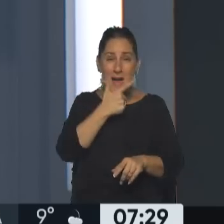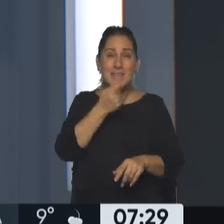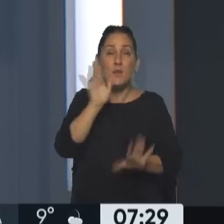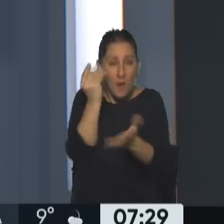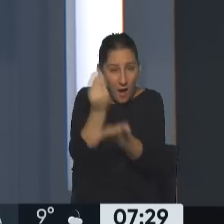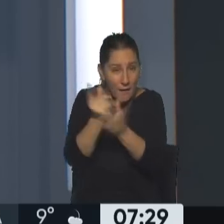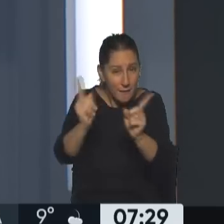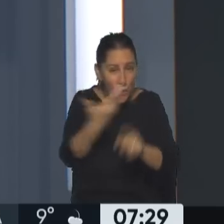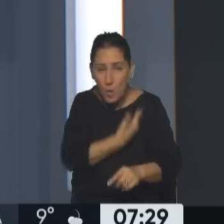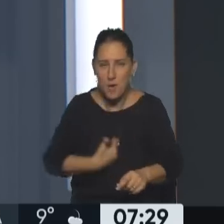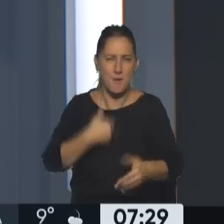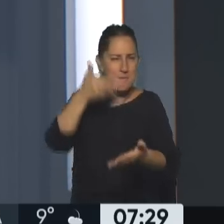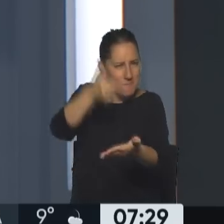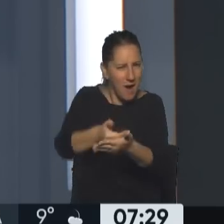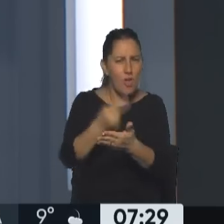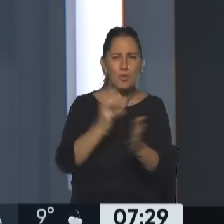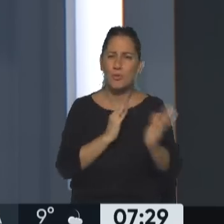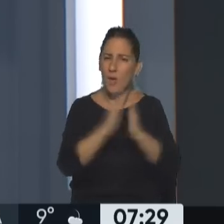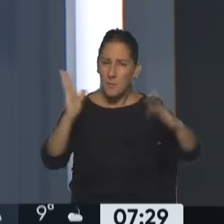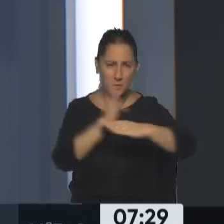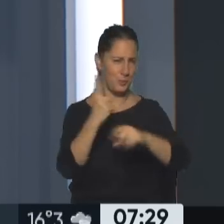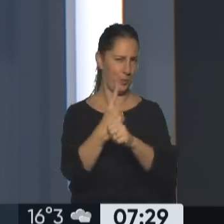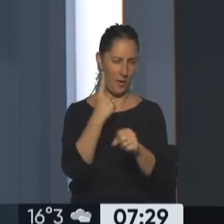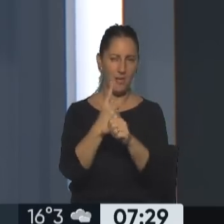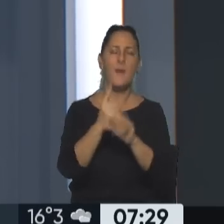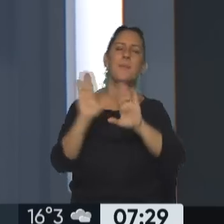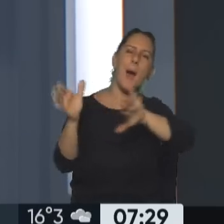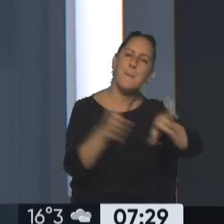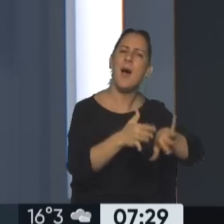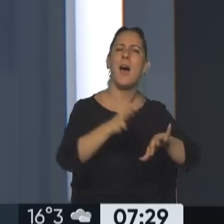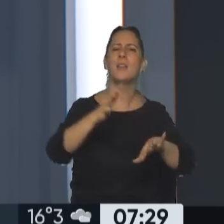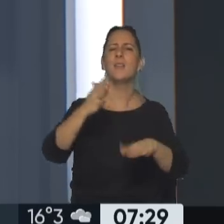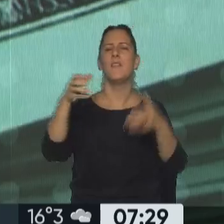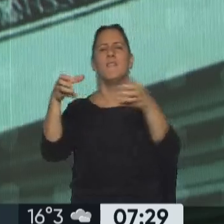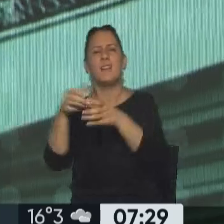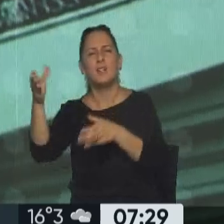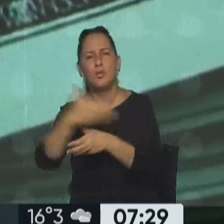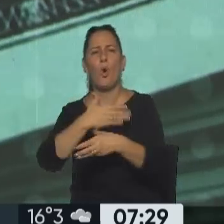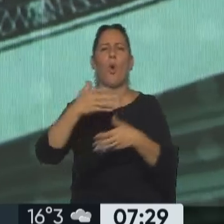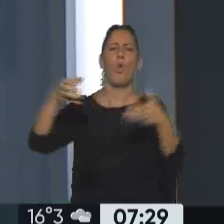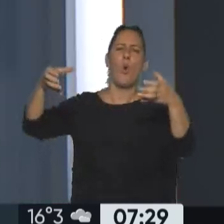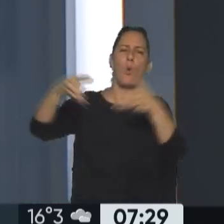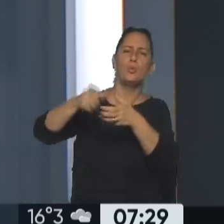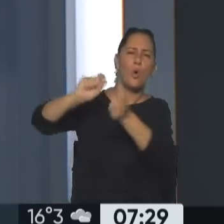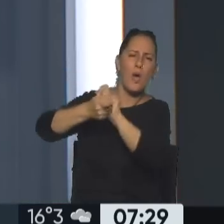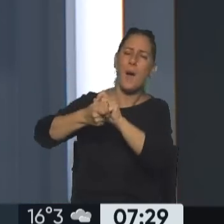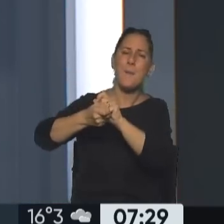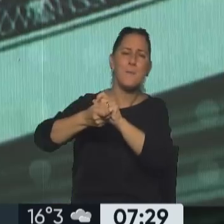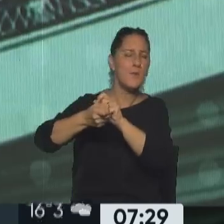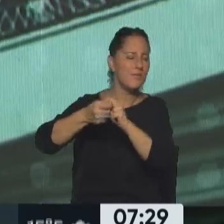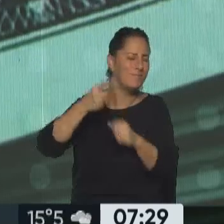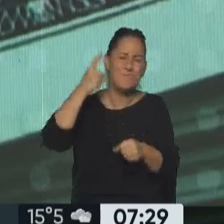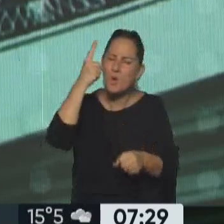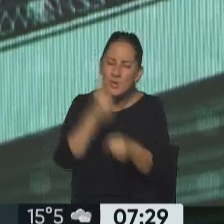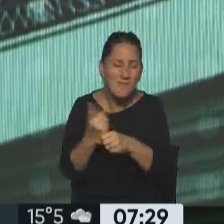¿no? Porque son siempre los interrogantes que quedan en la sociedad argentina, más allá de la mirada ideológica, olvídate, del No, Frente no, de no. Todo, de Juntos por el Cambio, olvídate. No se hubiese podido pagar. O Claro,